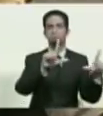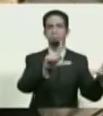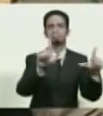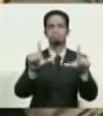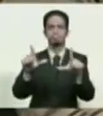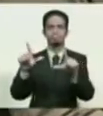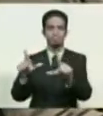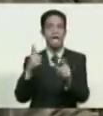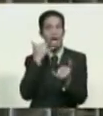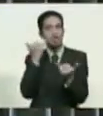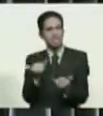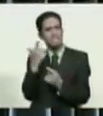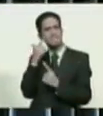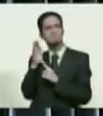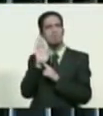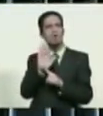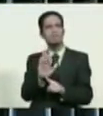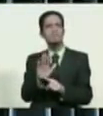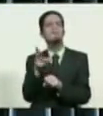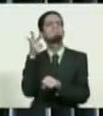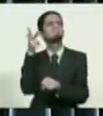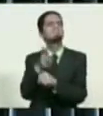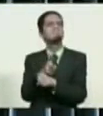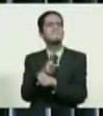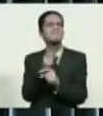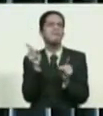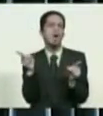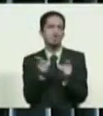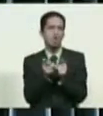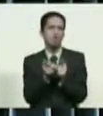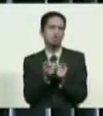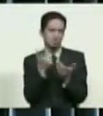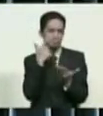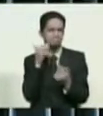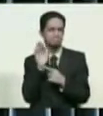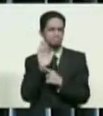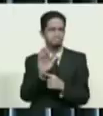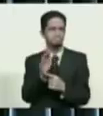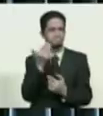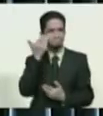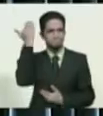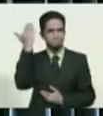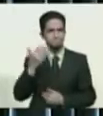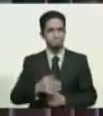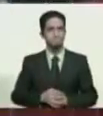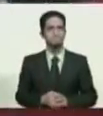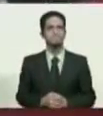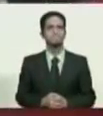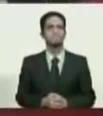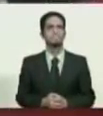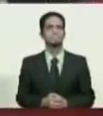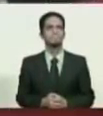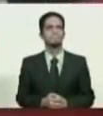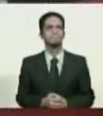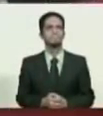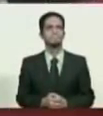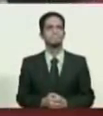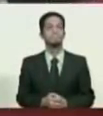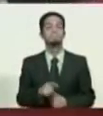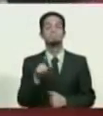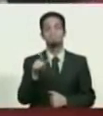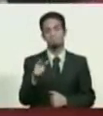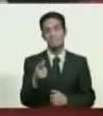video para que empezáramos a decirnos las verdades. Adelante, video. Cuando se produce un